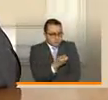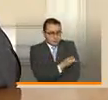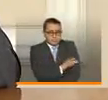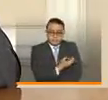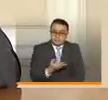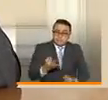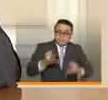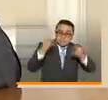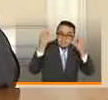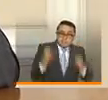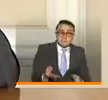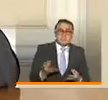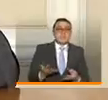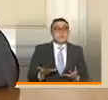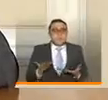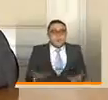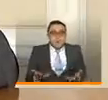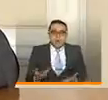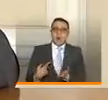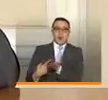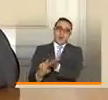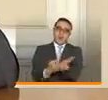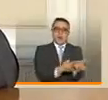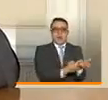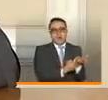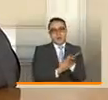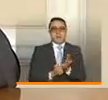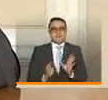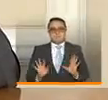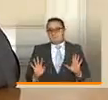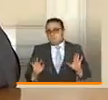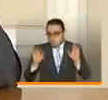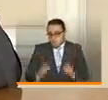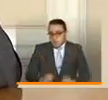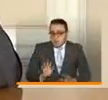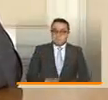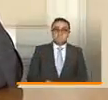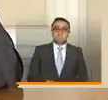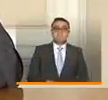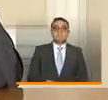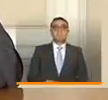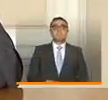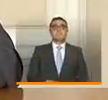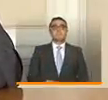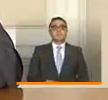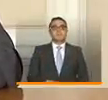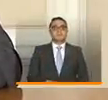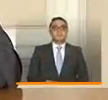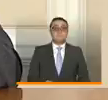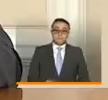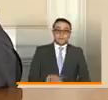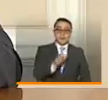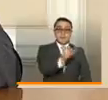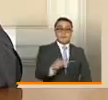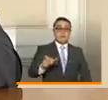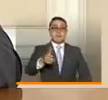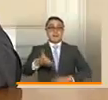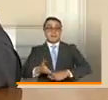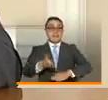la aplicación de las vacunas y podremos tener, obviamente, casos de personas que sean programadas